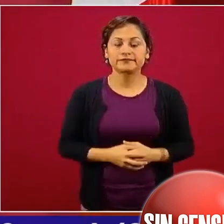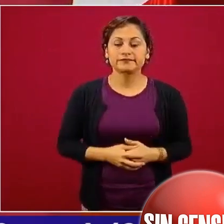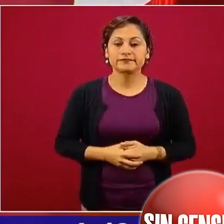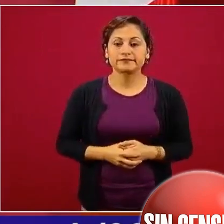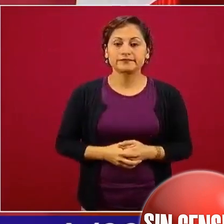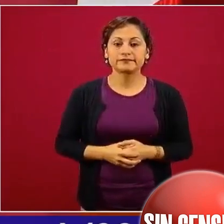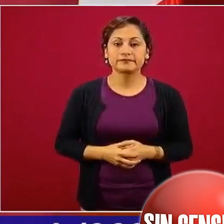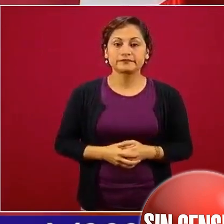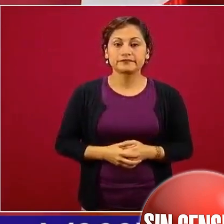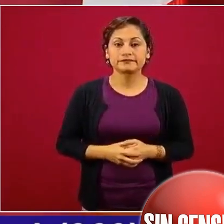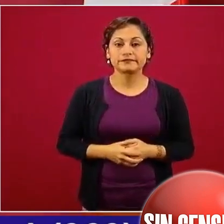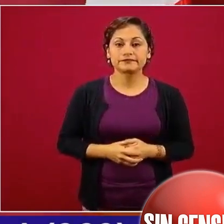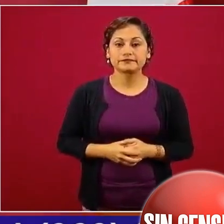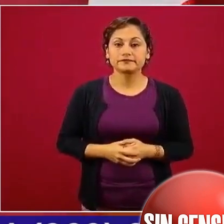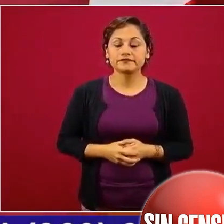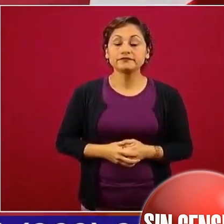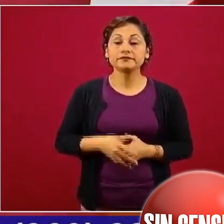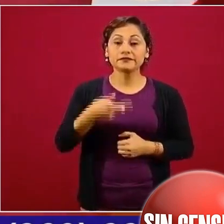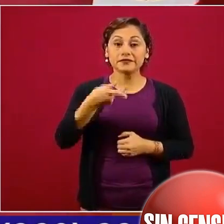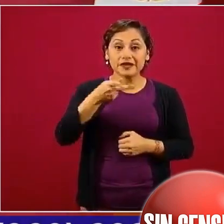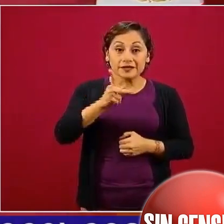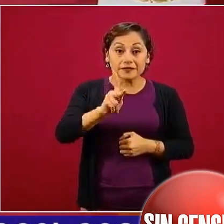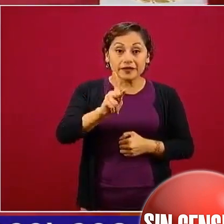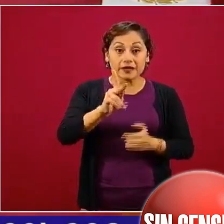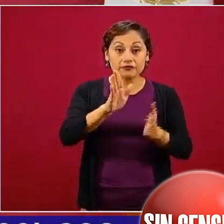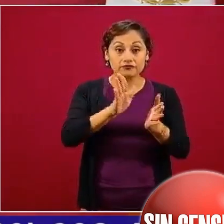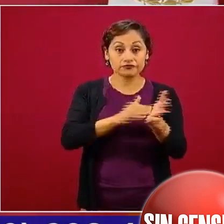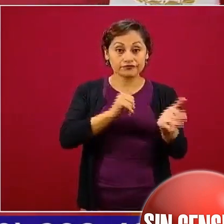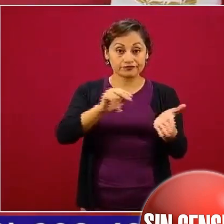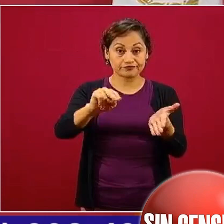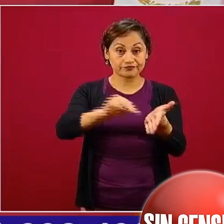Pero en esos acuerdos de paz